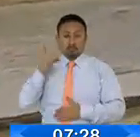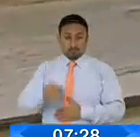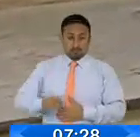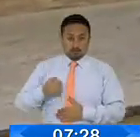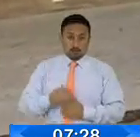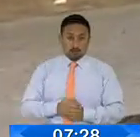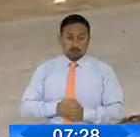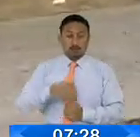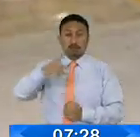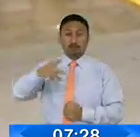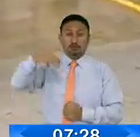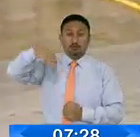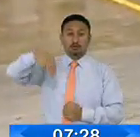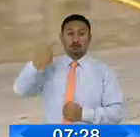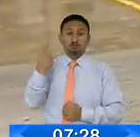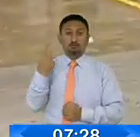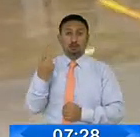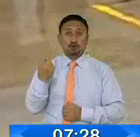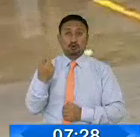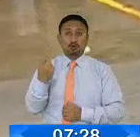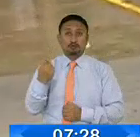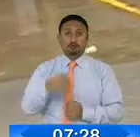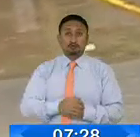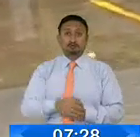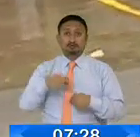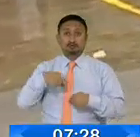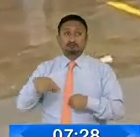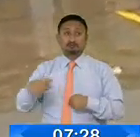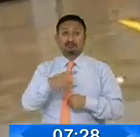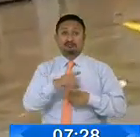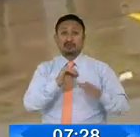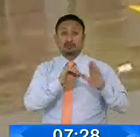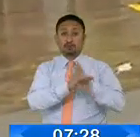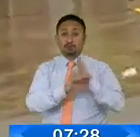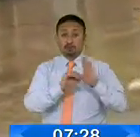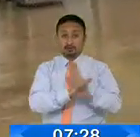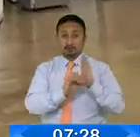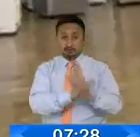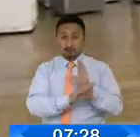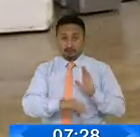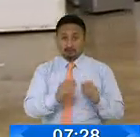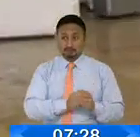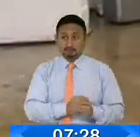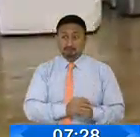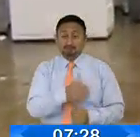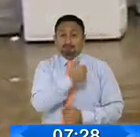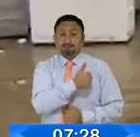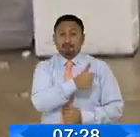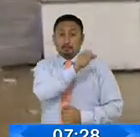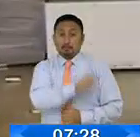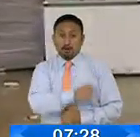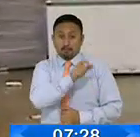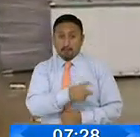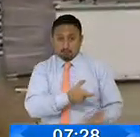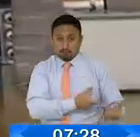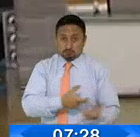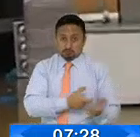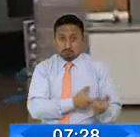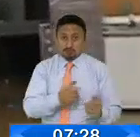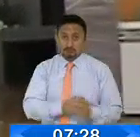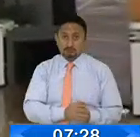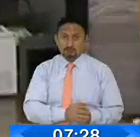en el kilómetro 11, donde nos encontramos en esta bodega de electrodomésticos, donde el propio personal del Cuerpo de Bomberos